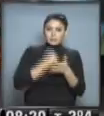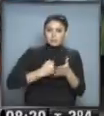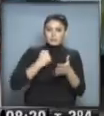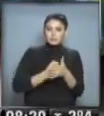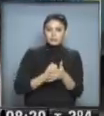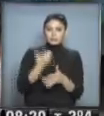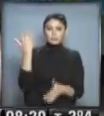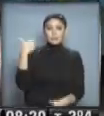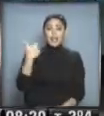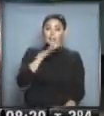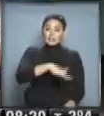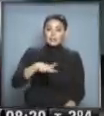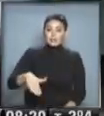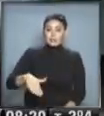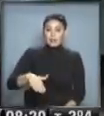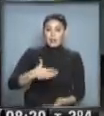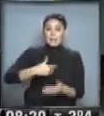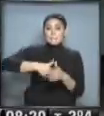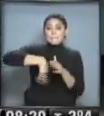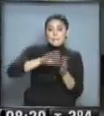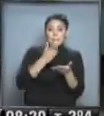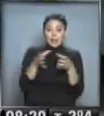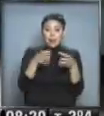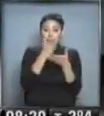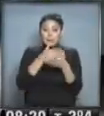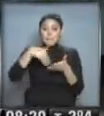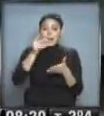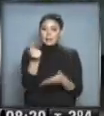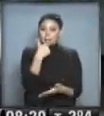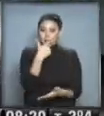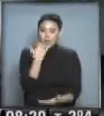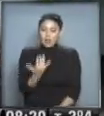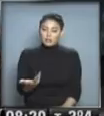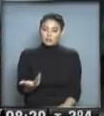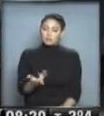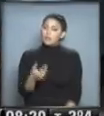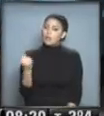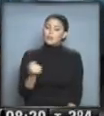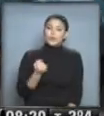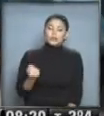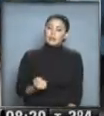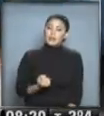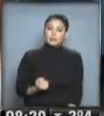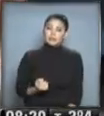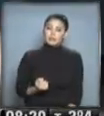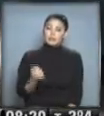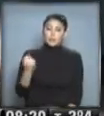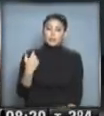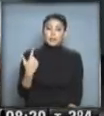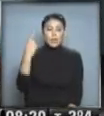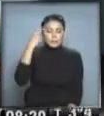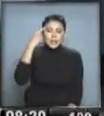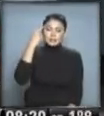habido grados de chicos donde más de la mitad de los chicos estaban medicados me parece que es muy importante que esto se